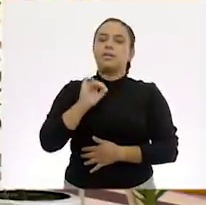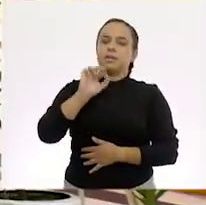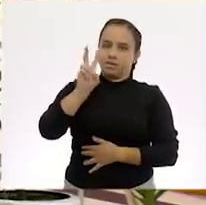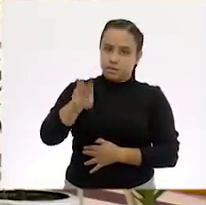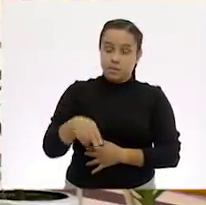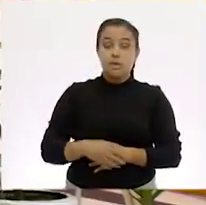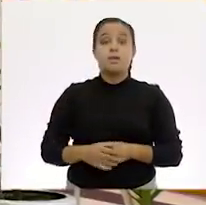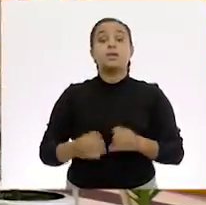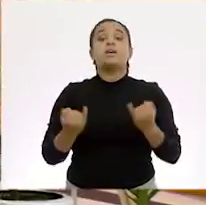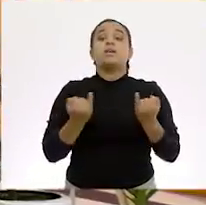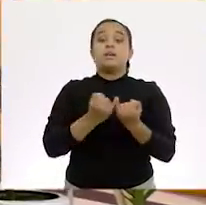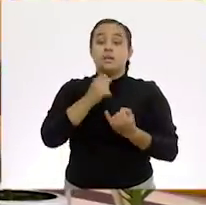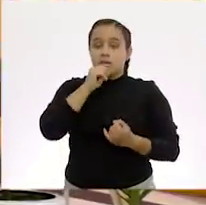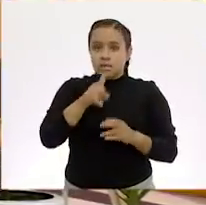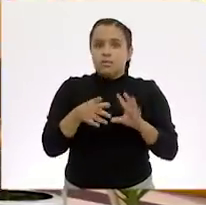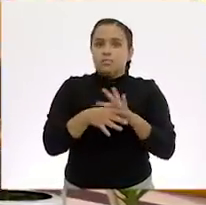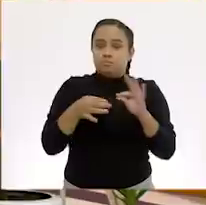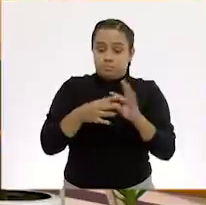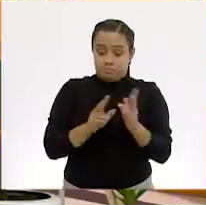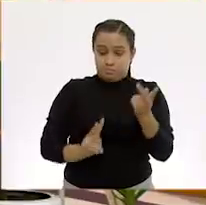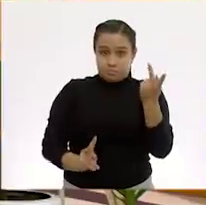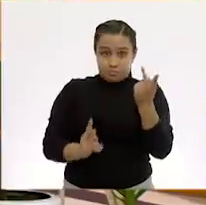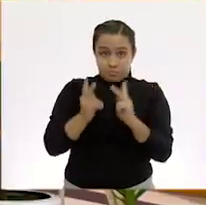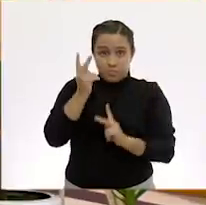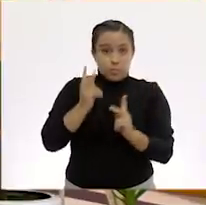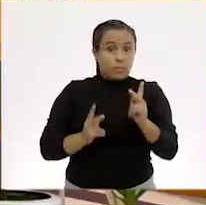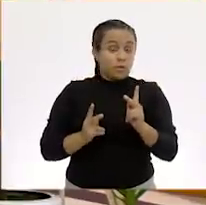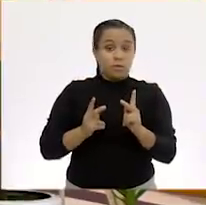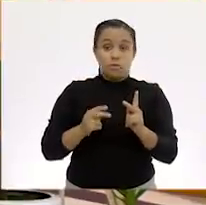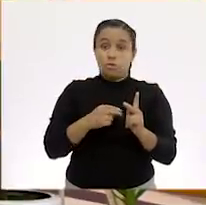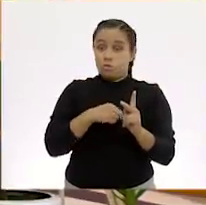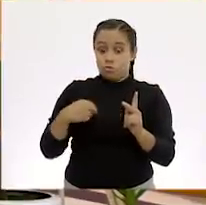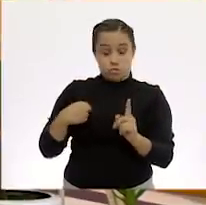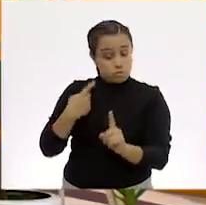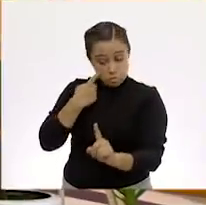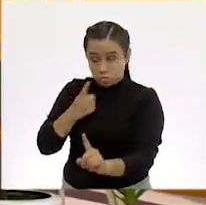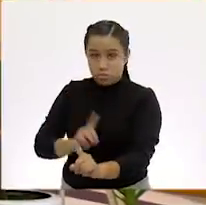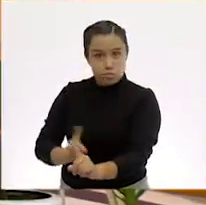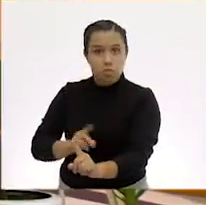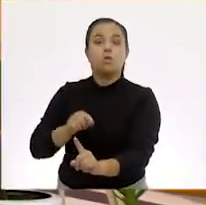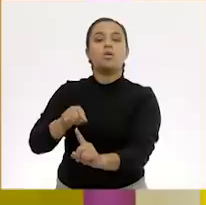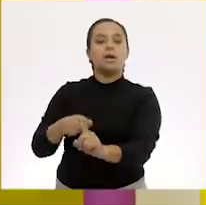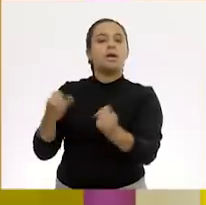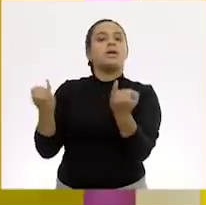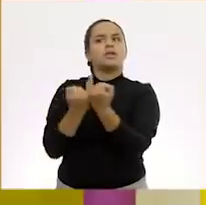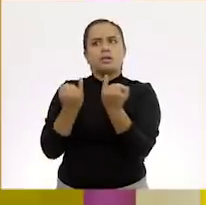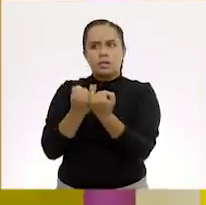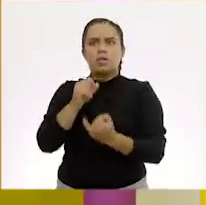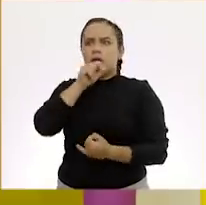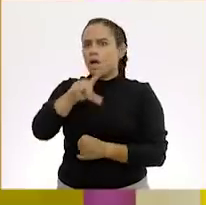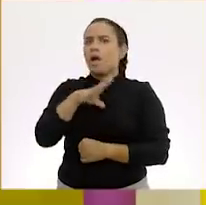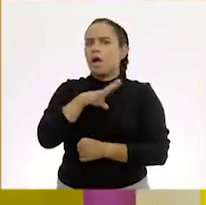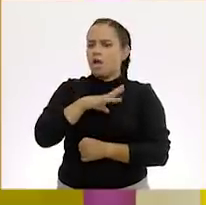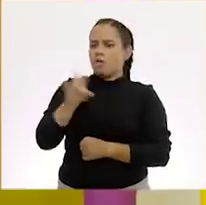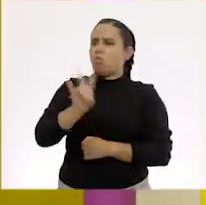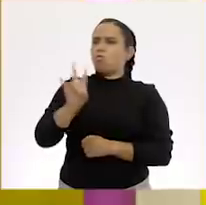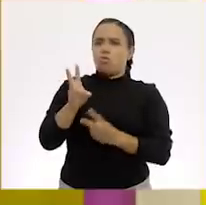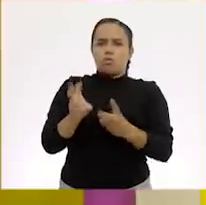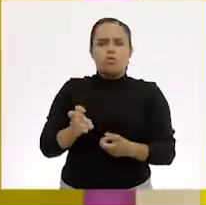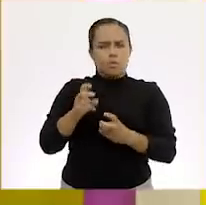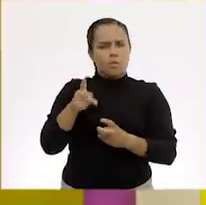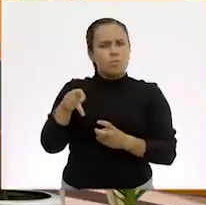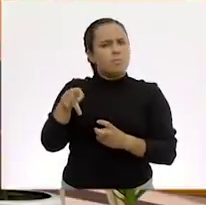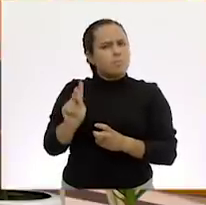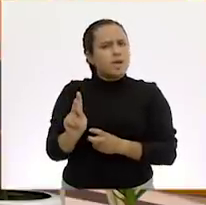ya dijimos que las plantas, aunque nosotros no lo veamos, también se nutren. Solo que ellas,